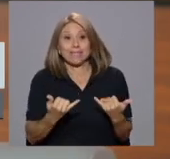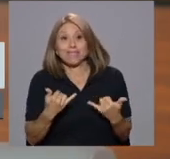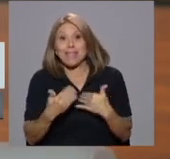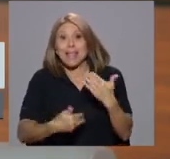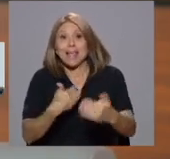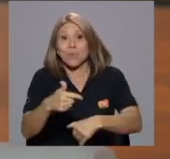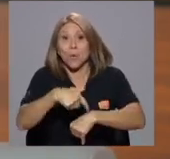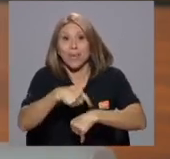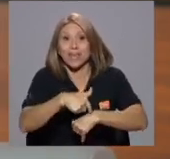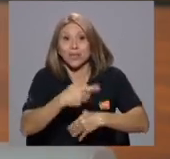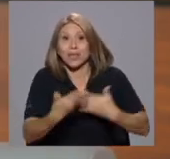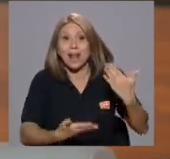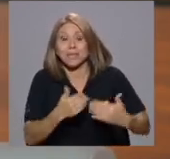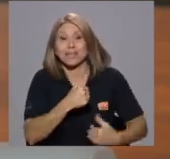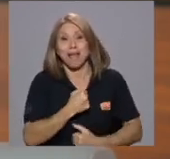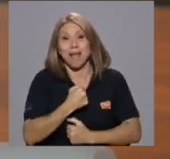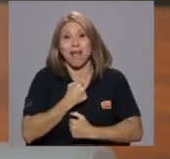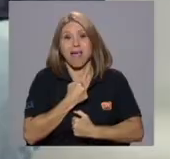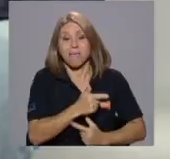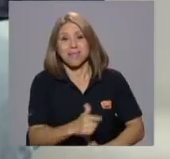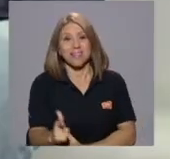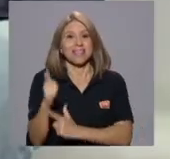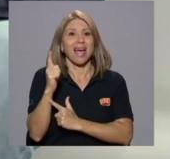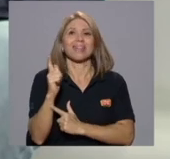van a sacrificar por Maduro.